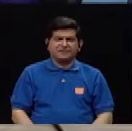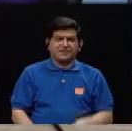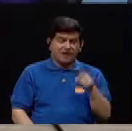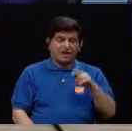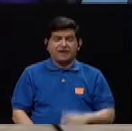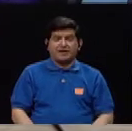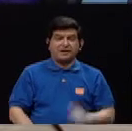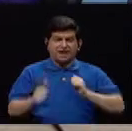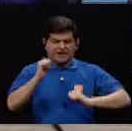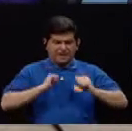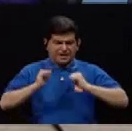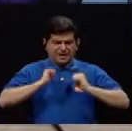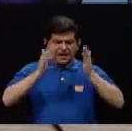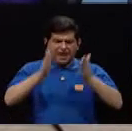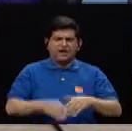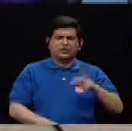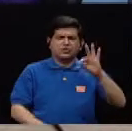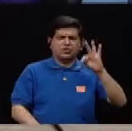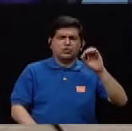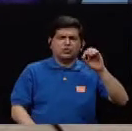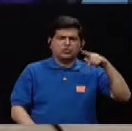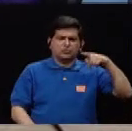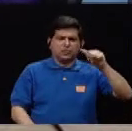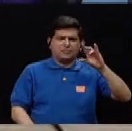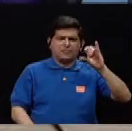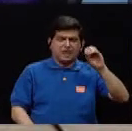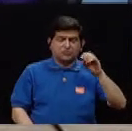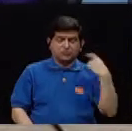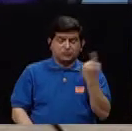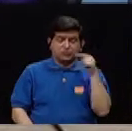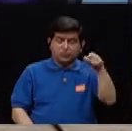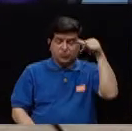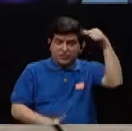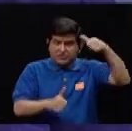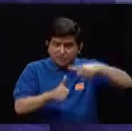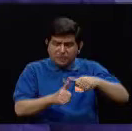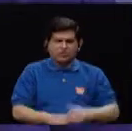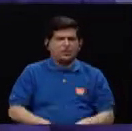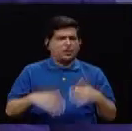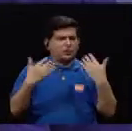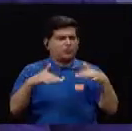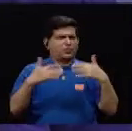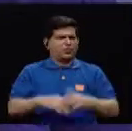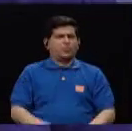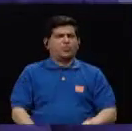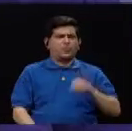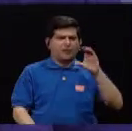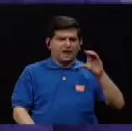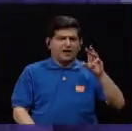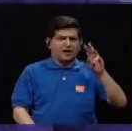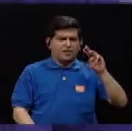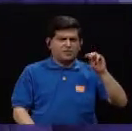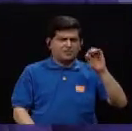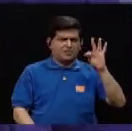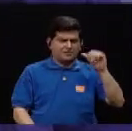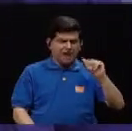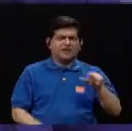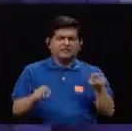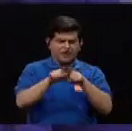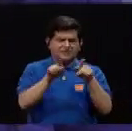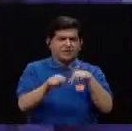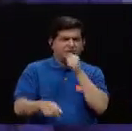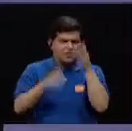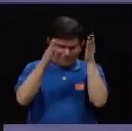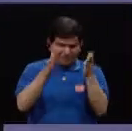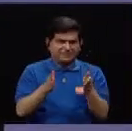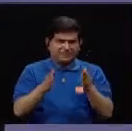el actor de Topacio. Nada más de, sí, eso, sí, me acordaba yo de Carlos, sí, Mata. No, famosísimo Carlos Mata. Y cantante, sí, buen cantante. Y además y buen cantante, sí, claro.